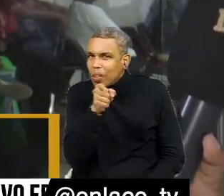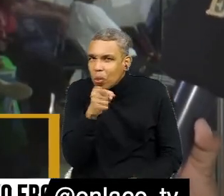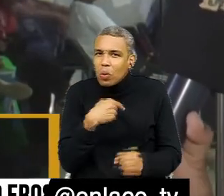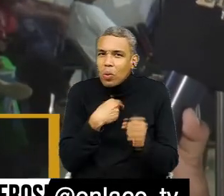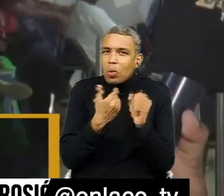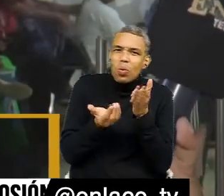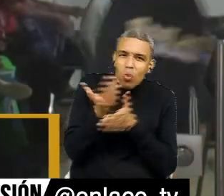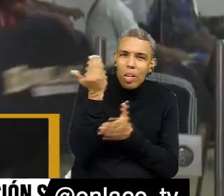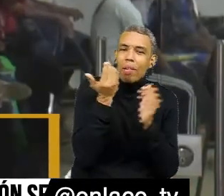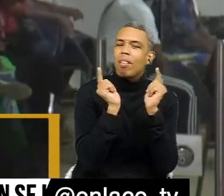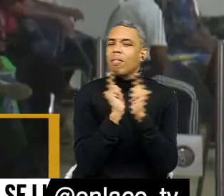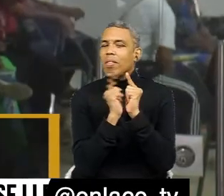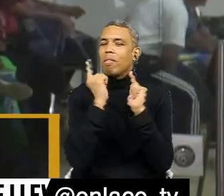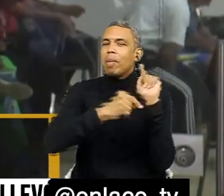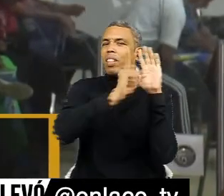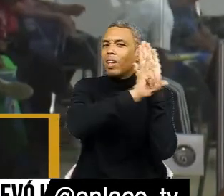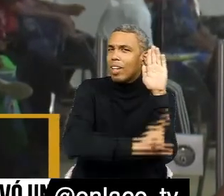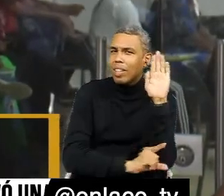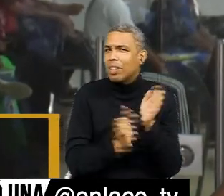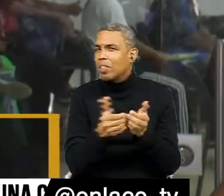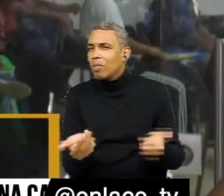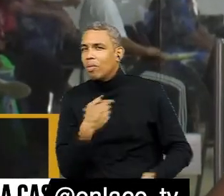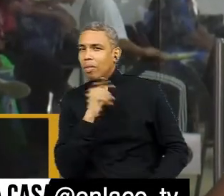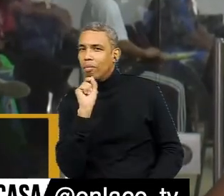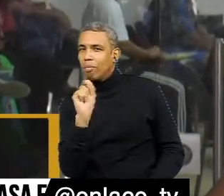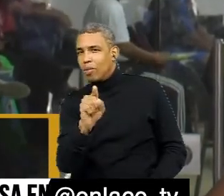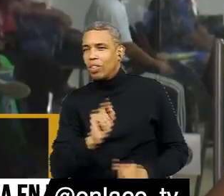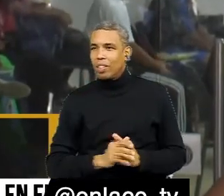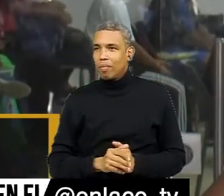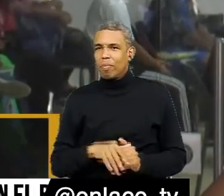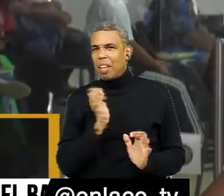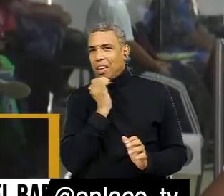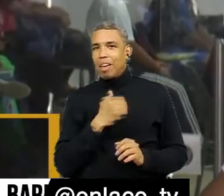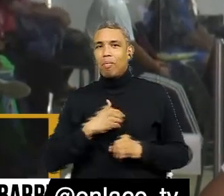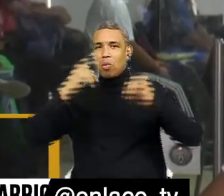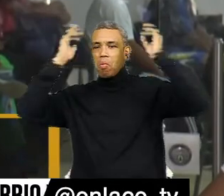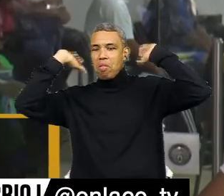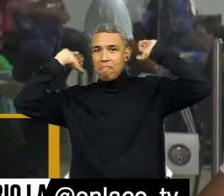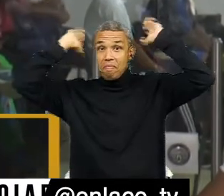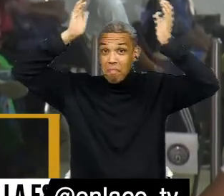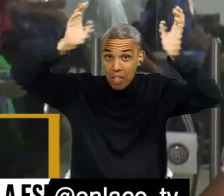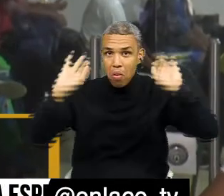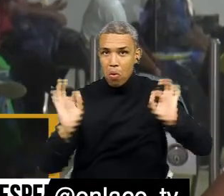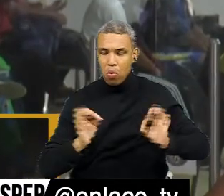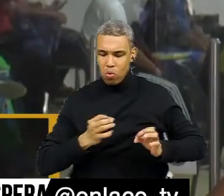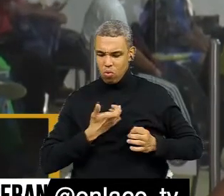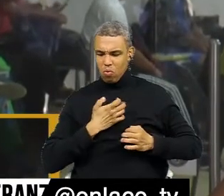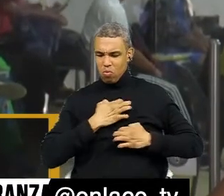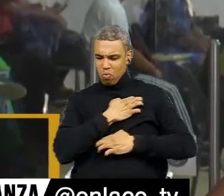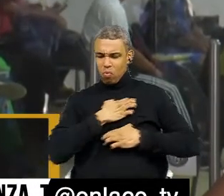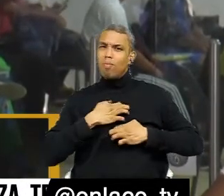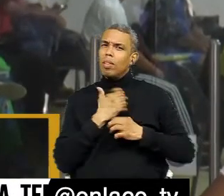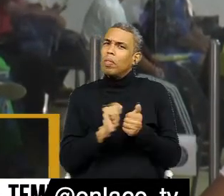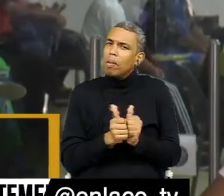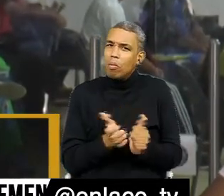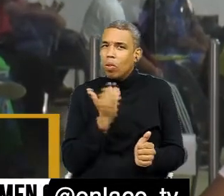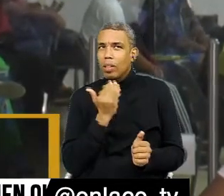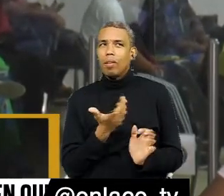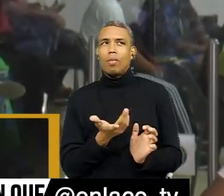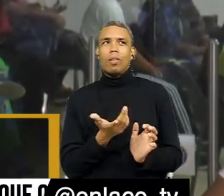sabe de las nuevas modificaciones? No, hay cositas como el tema del saque, como el tema de la indumentaria de los deportistas, el tema